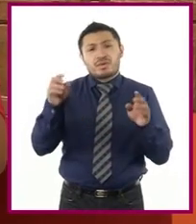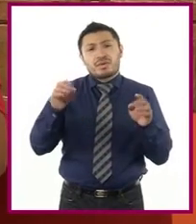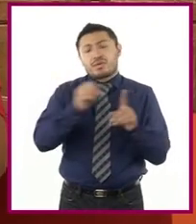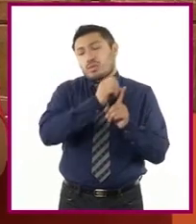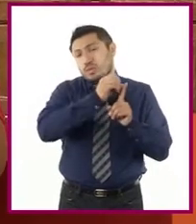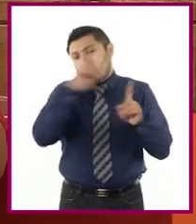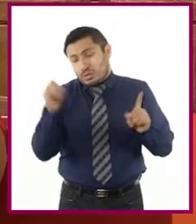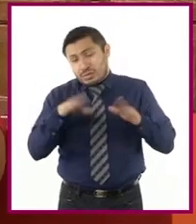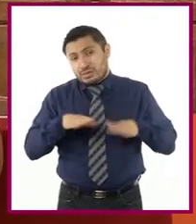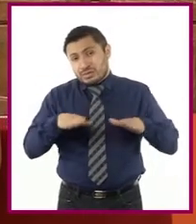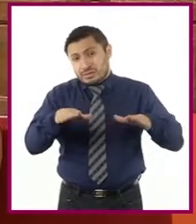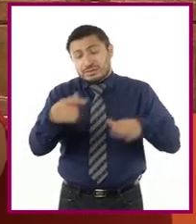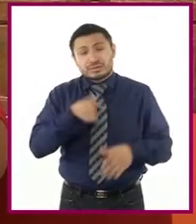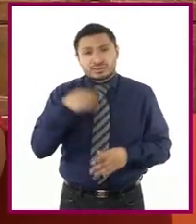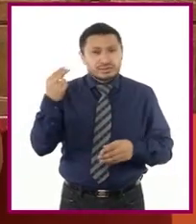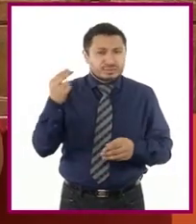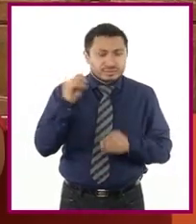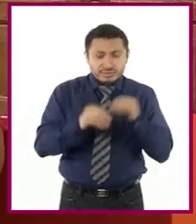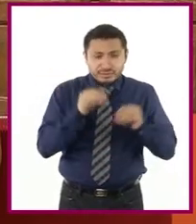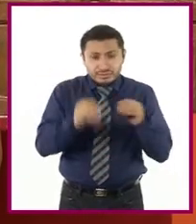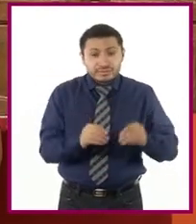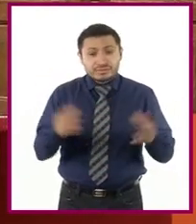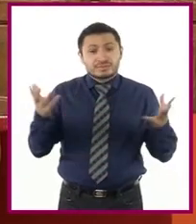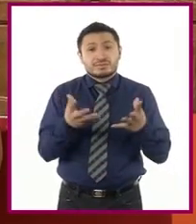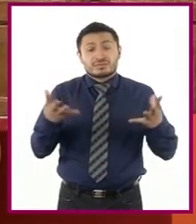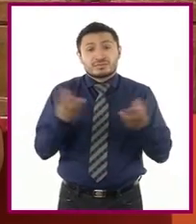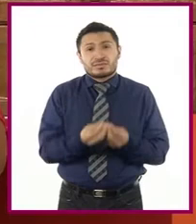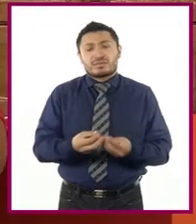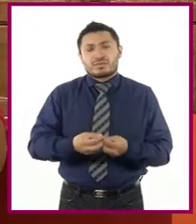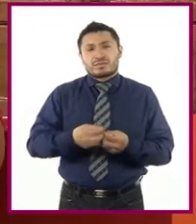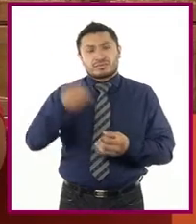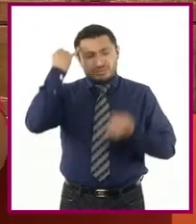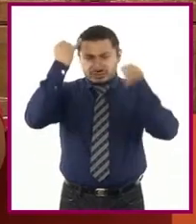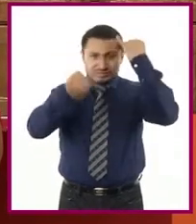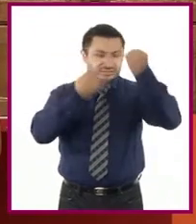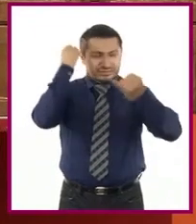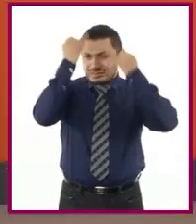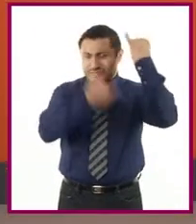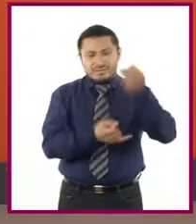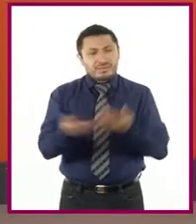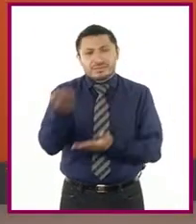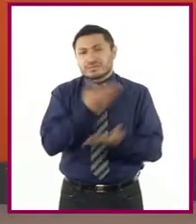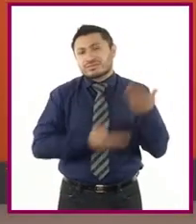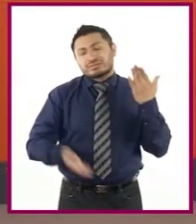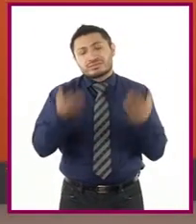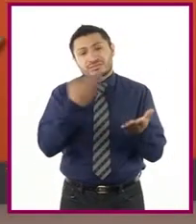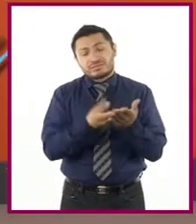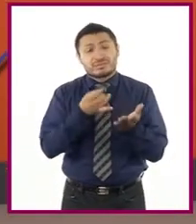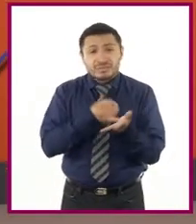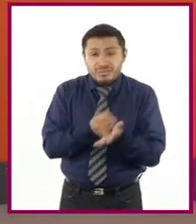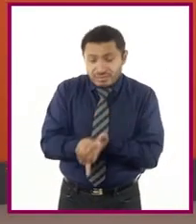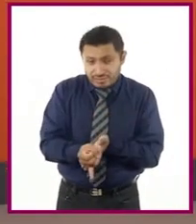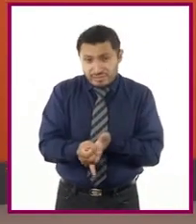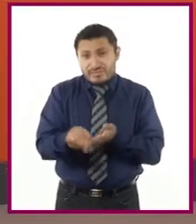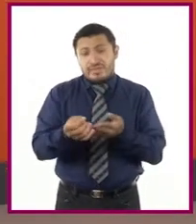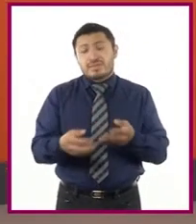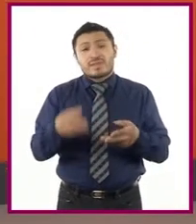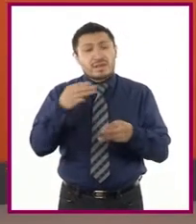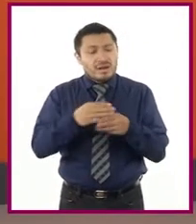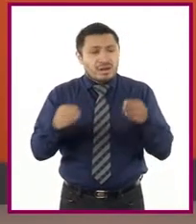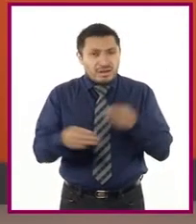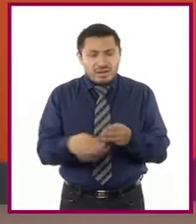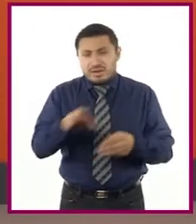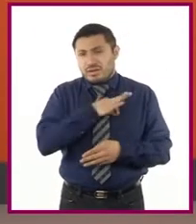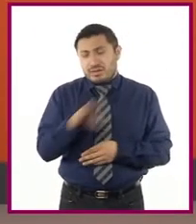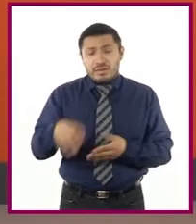la confección de las guayaberas, hicimos una lluvia de ideas y decidimos que los insumos se podrían